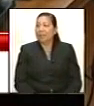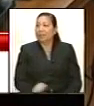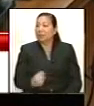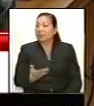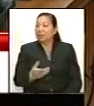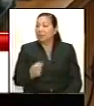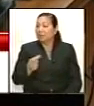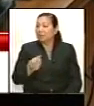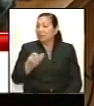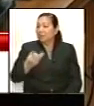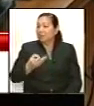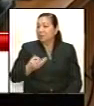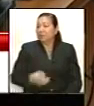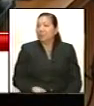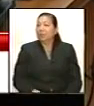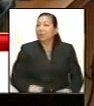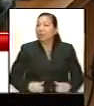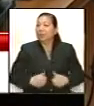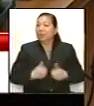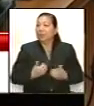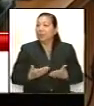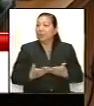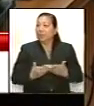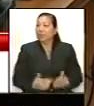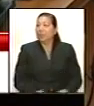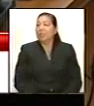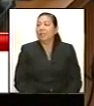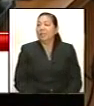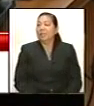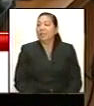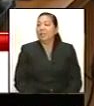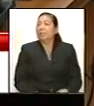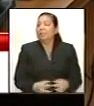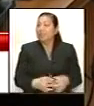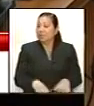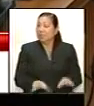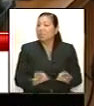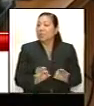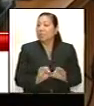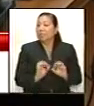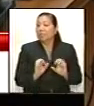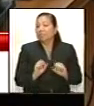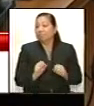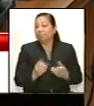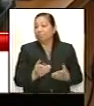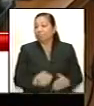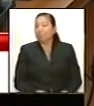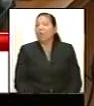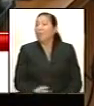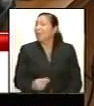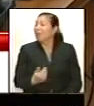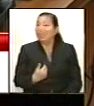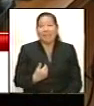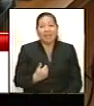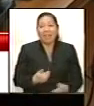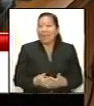un especialista en temas de convivencia escolar. Entonces, esto es importante porque, digamos, no teníamos antes a una persona dentro